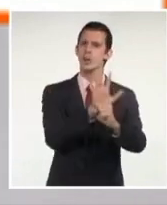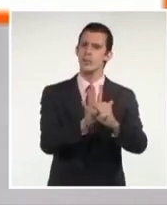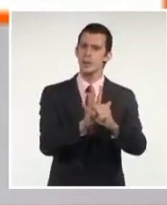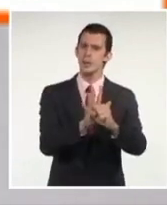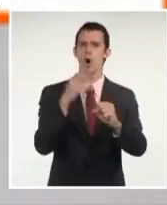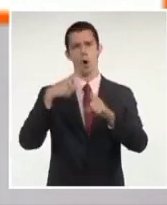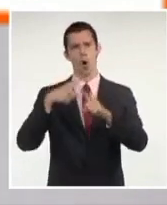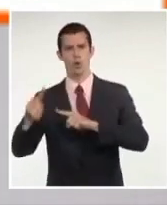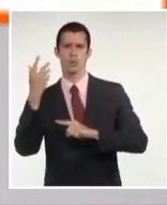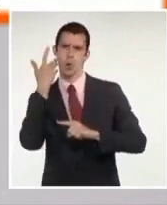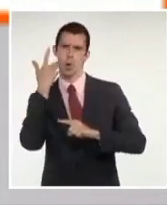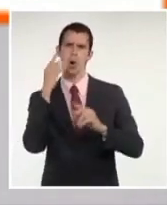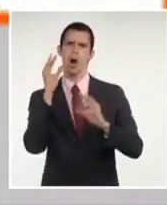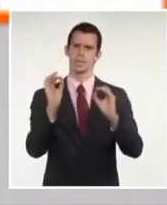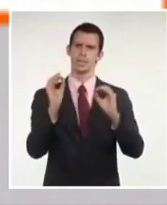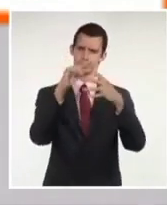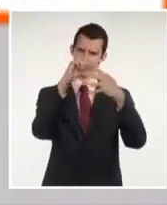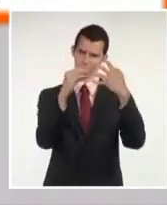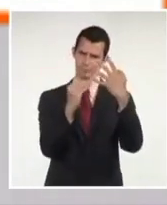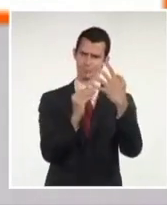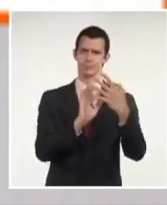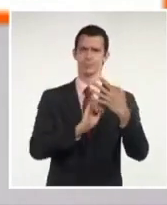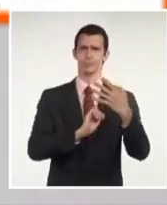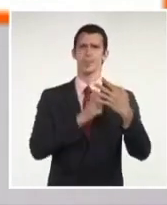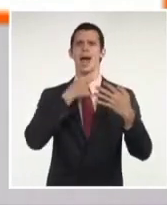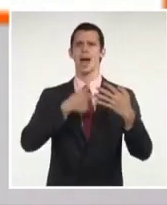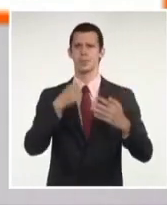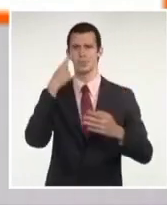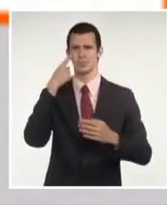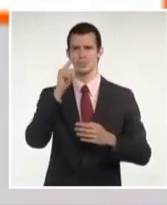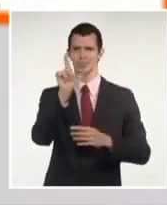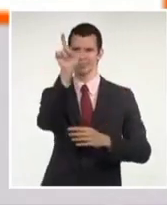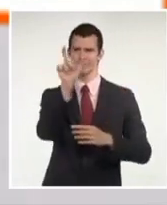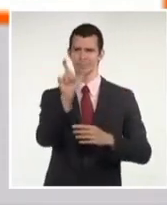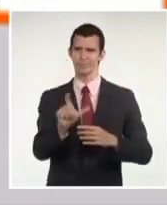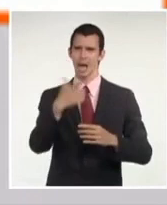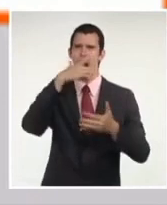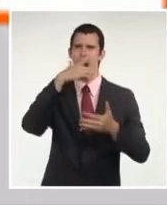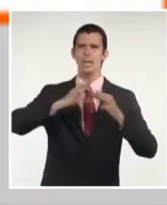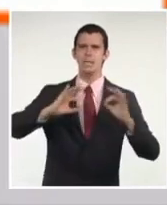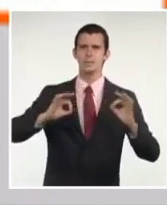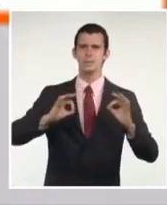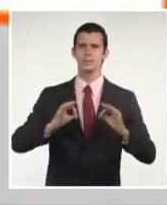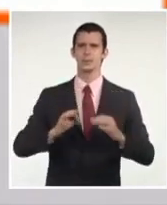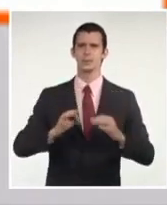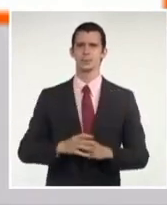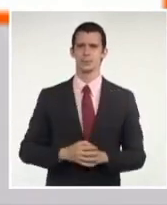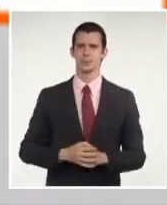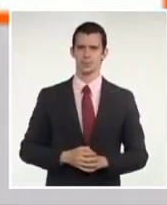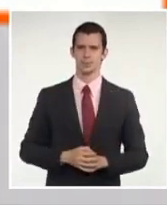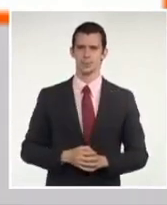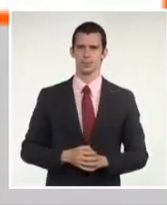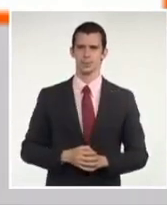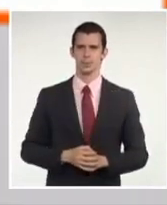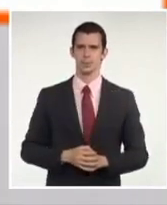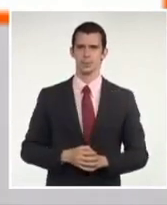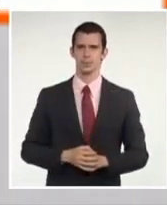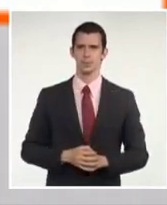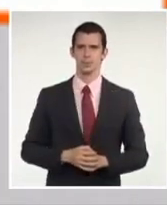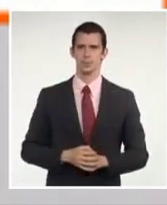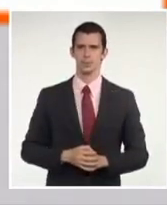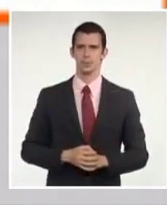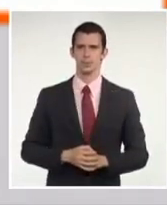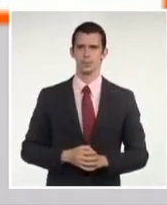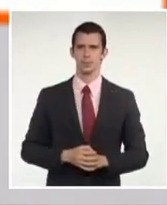muestra en Artemisa. Como decimos, todo empieza por el principio, y el principio es uno. Artemisa,